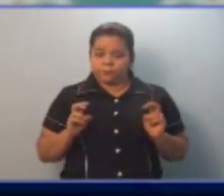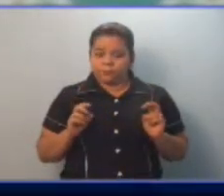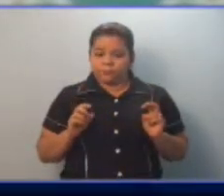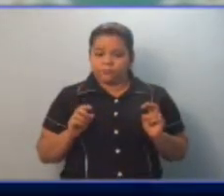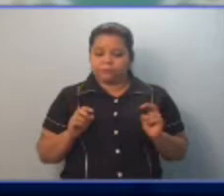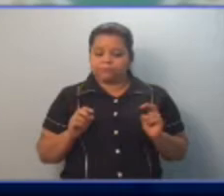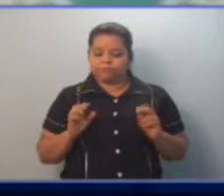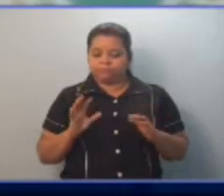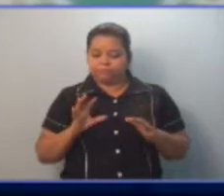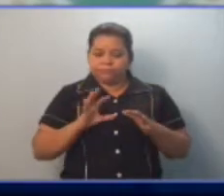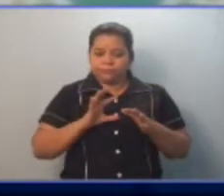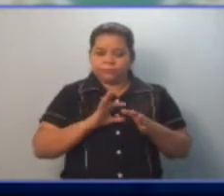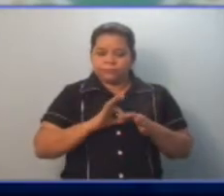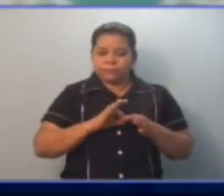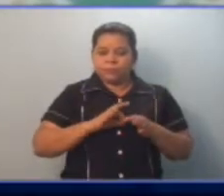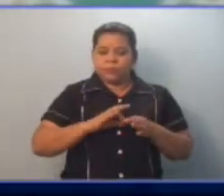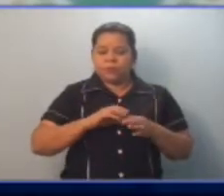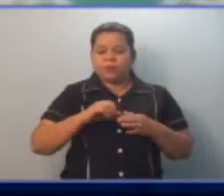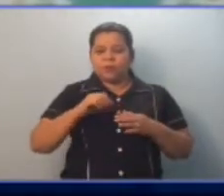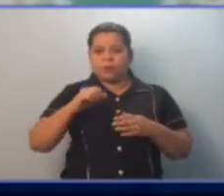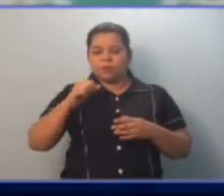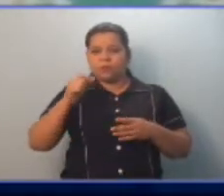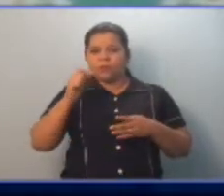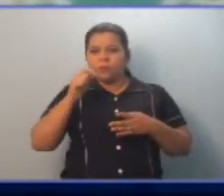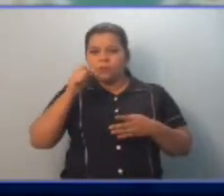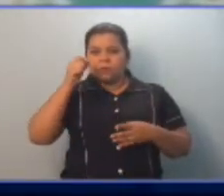tiene que ver con principios.